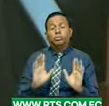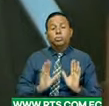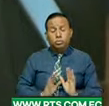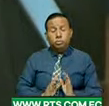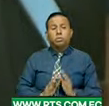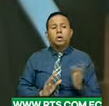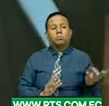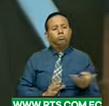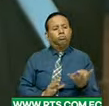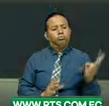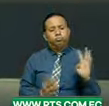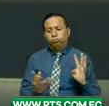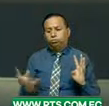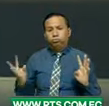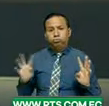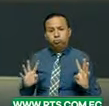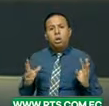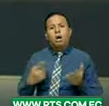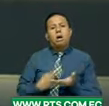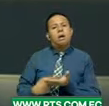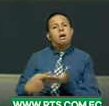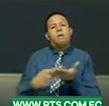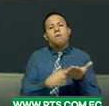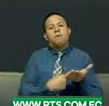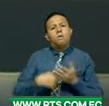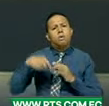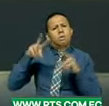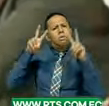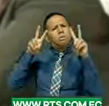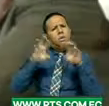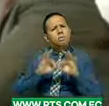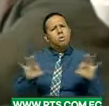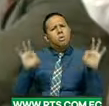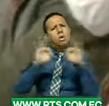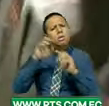gabinetes mantendrán reuniones para tratar temas de importancia y concretar acuerdos bilaterales.